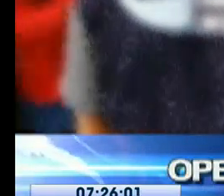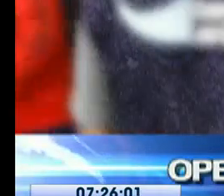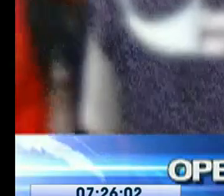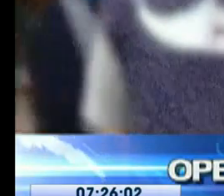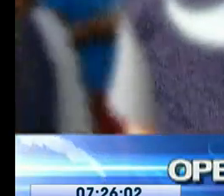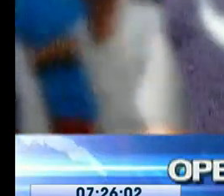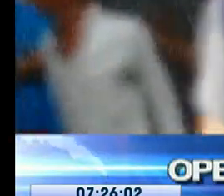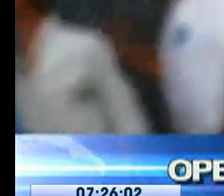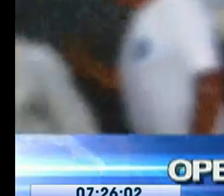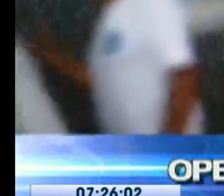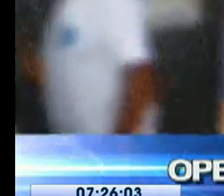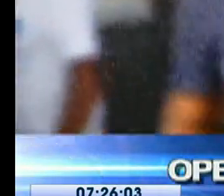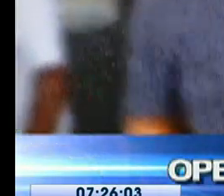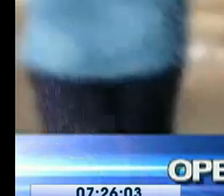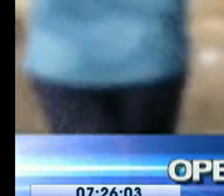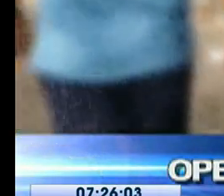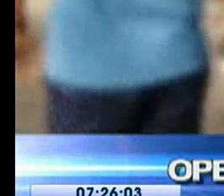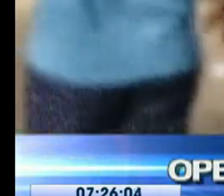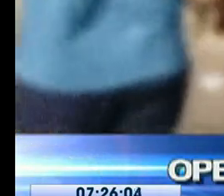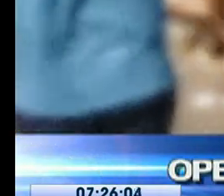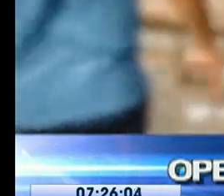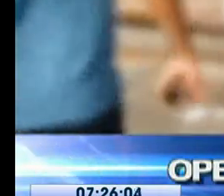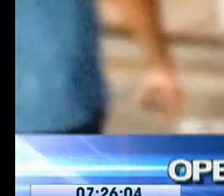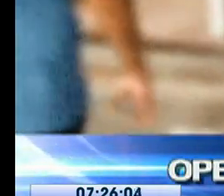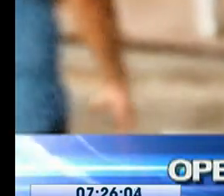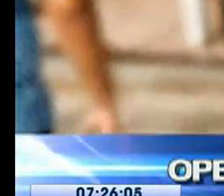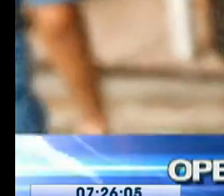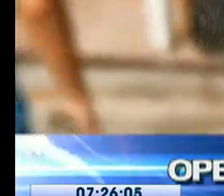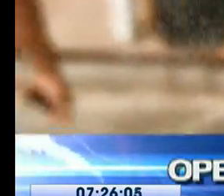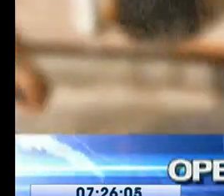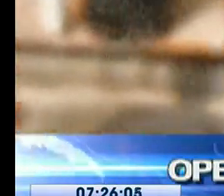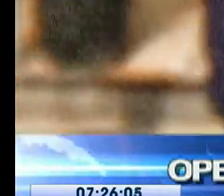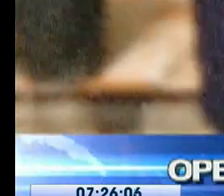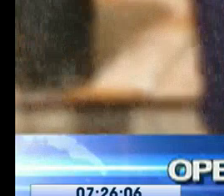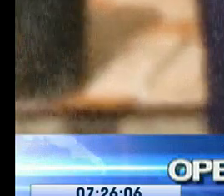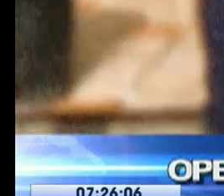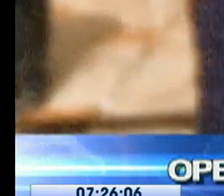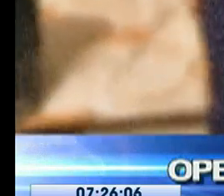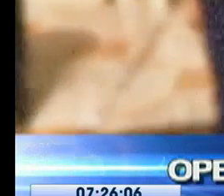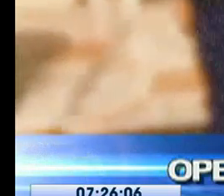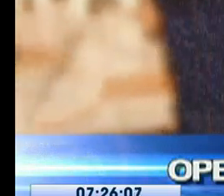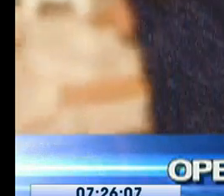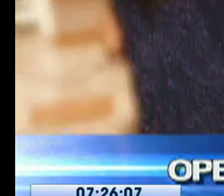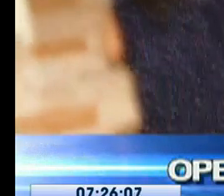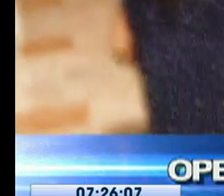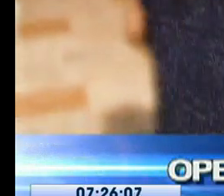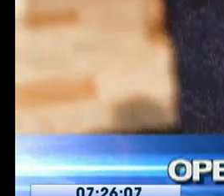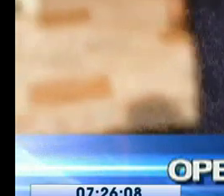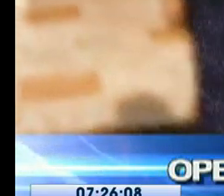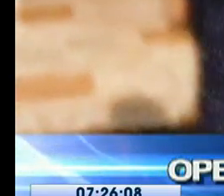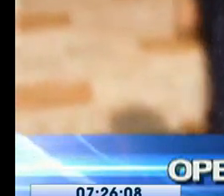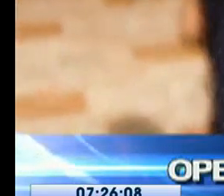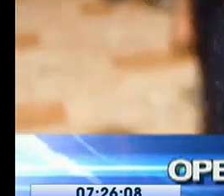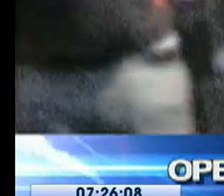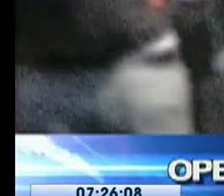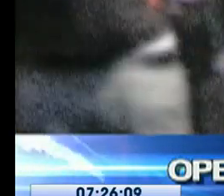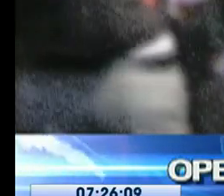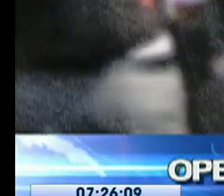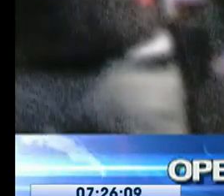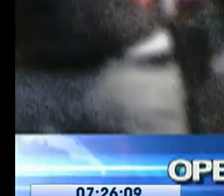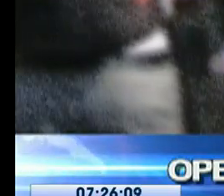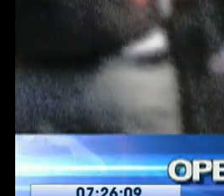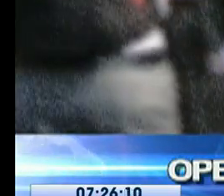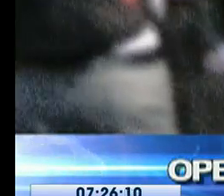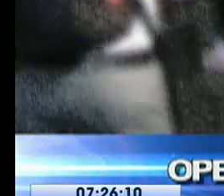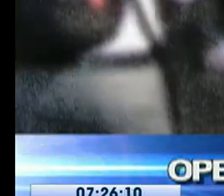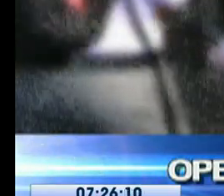Clausuran dos locales durante un operativo llevado a cabo por la intendencia en el barrio de Tolerancia en Guayaquil. La falta de documentación y